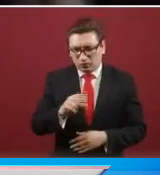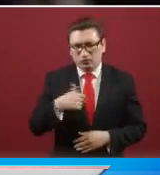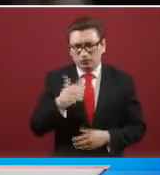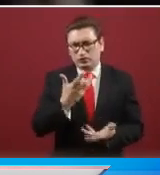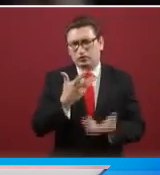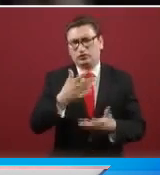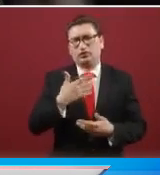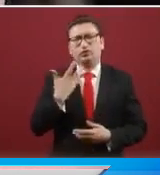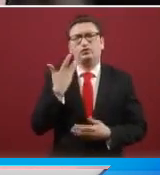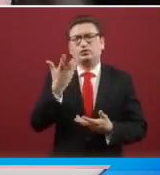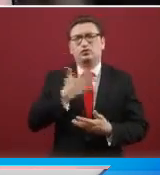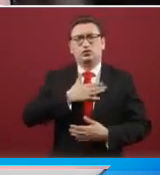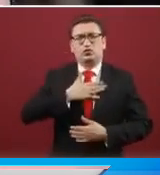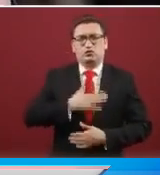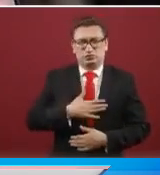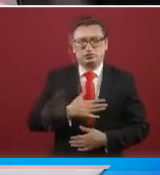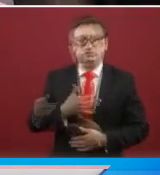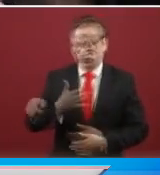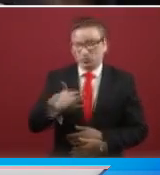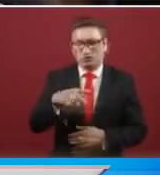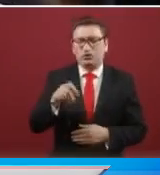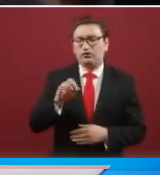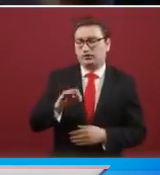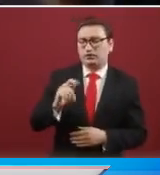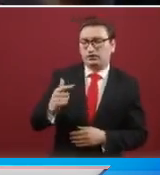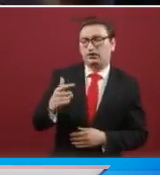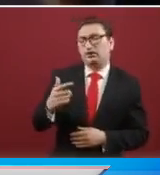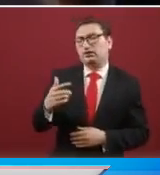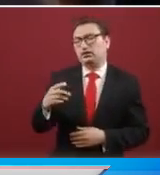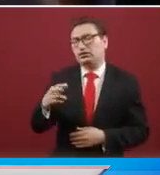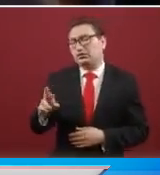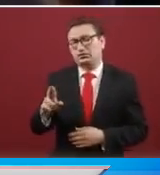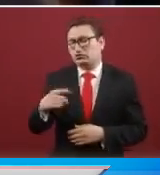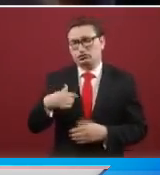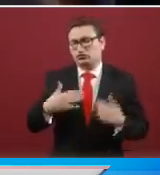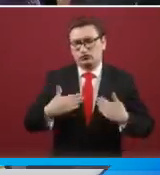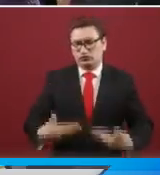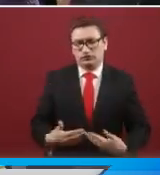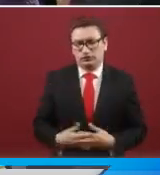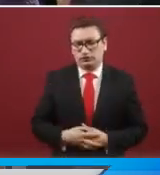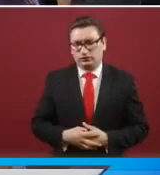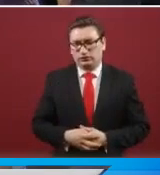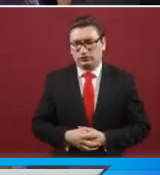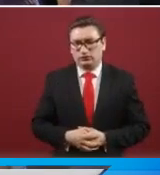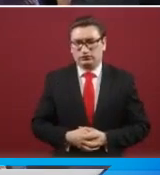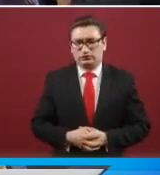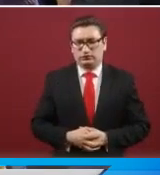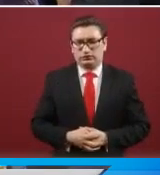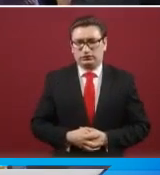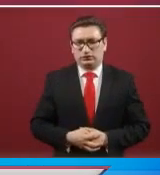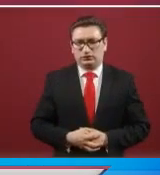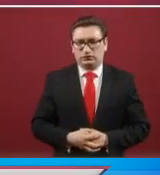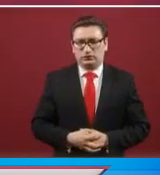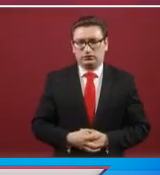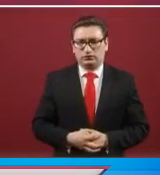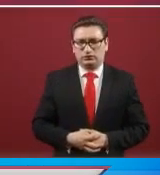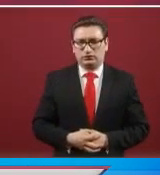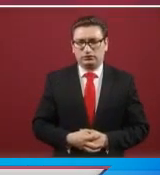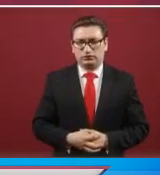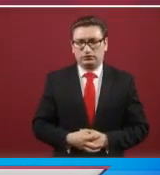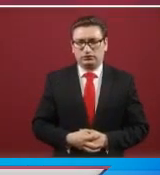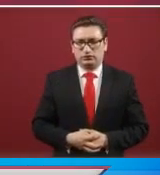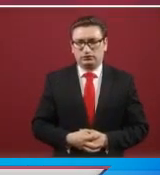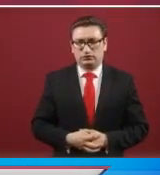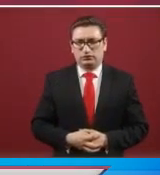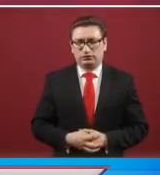encontrar justicia para mi papá. Que se haga el trámite para pedirle